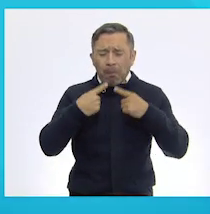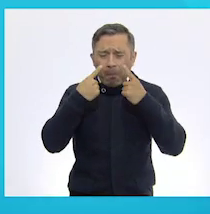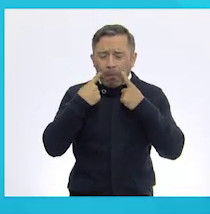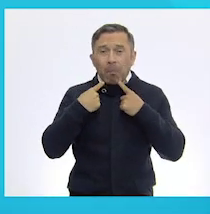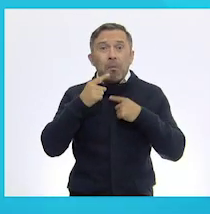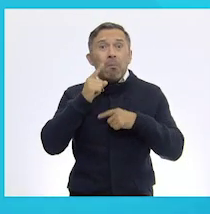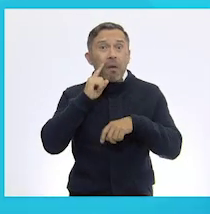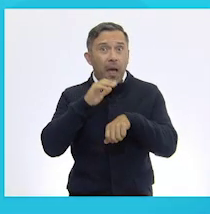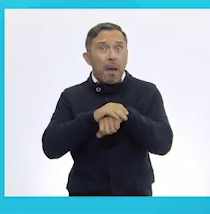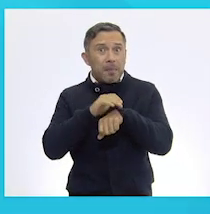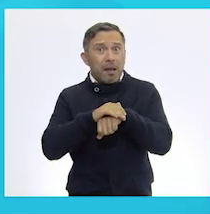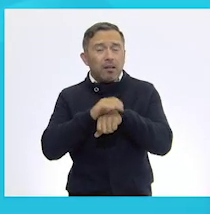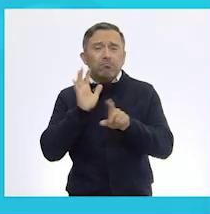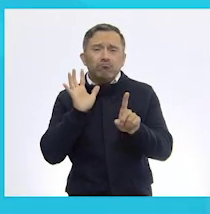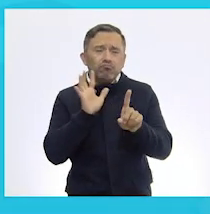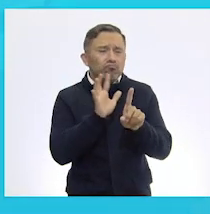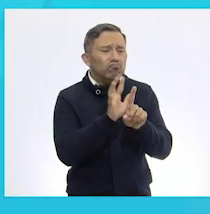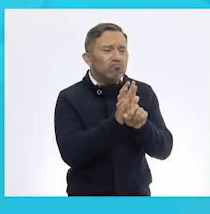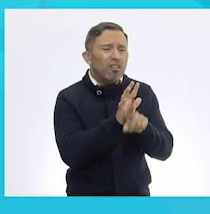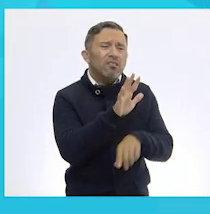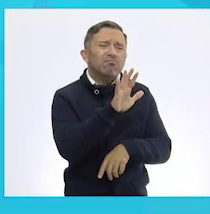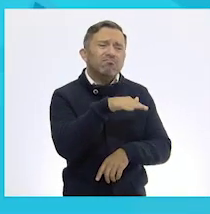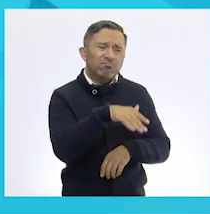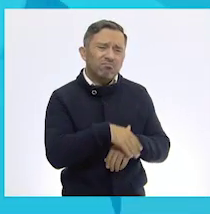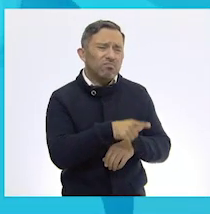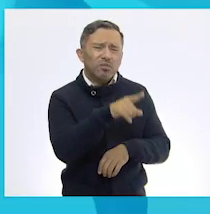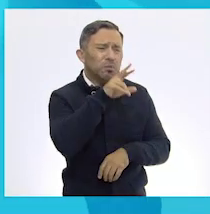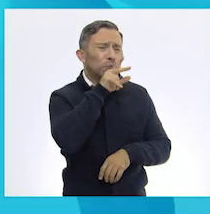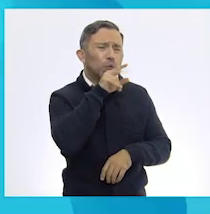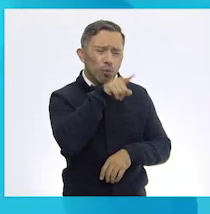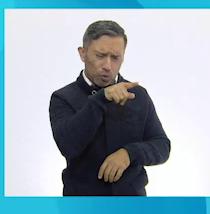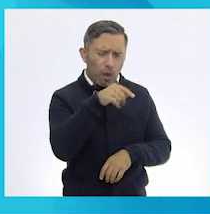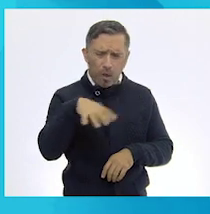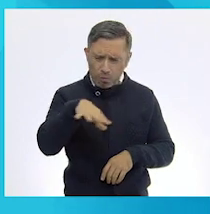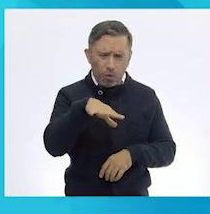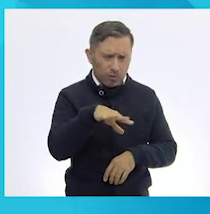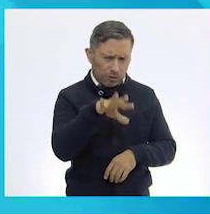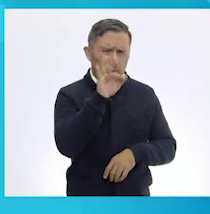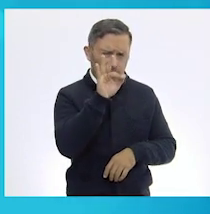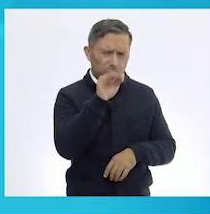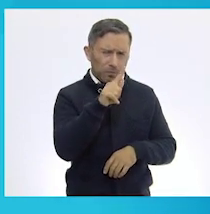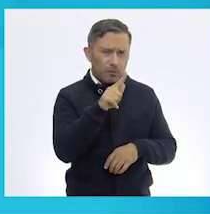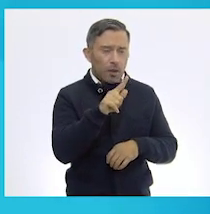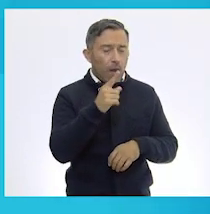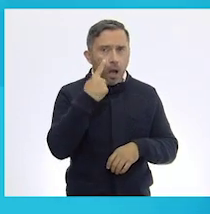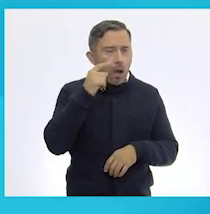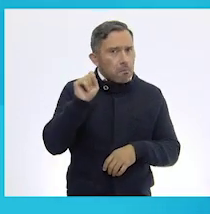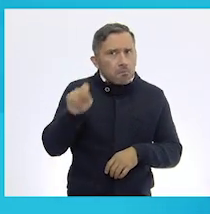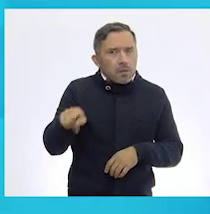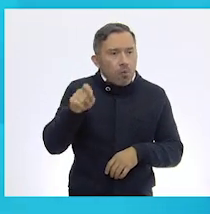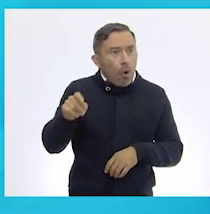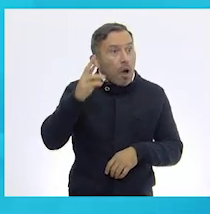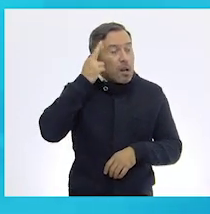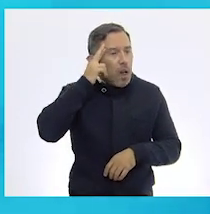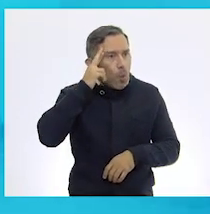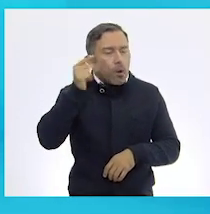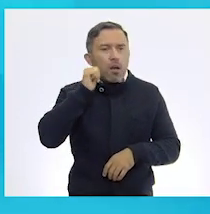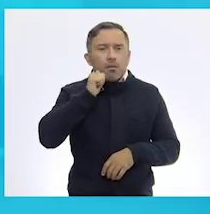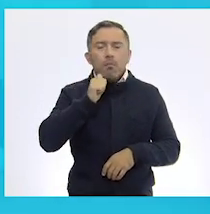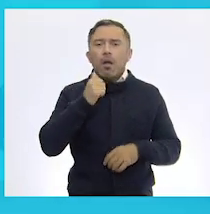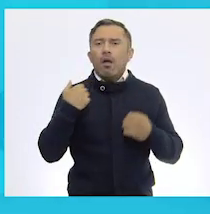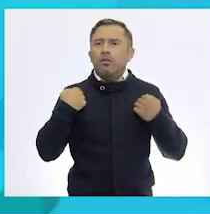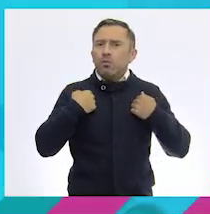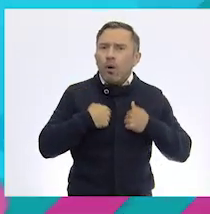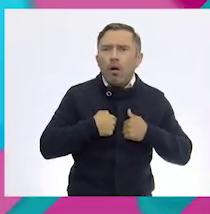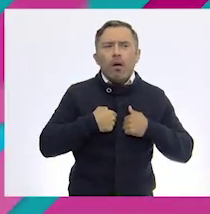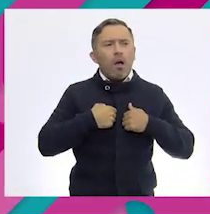y comentaron que tenían que encontrar una solución. Raúl no podía seguir escondiéndoles sus mochilas y sus